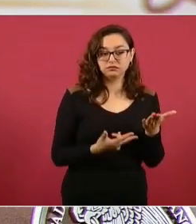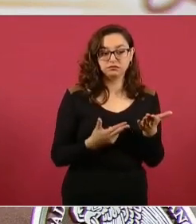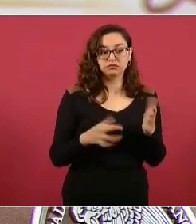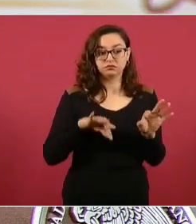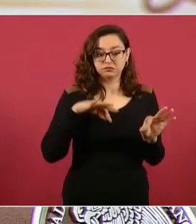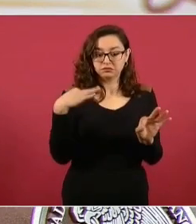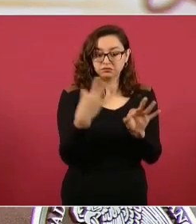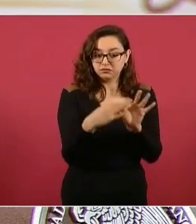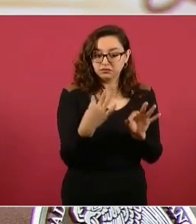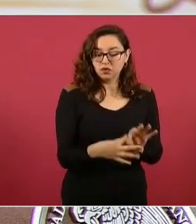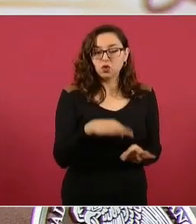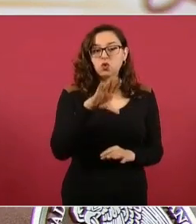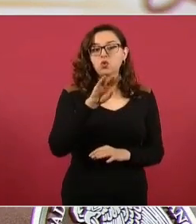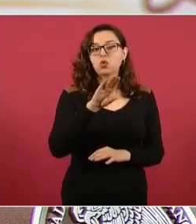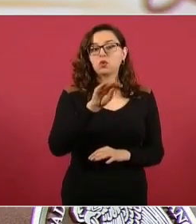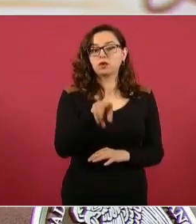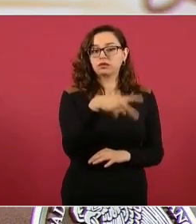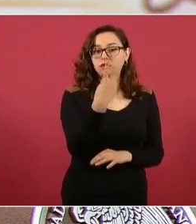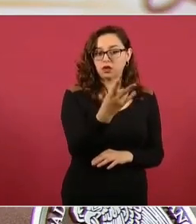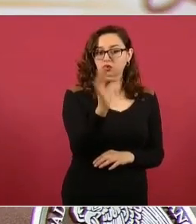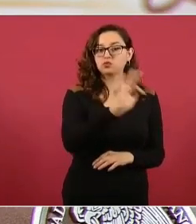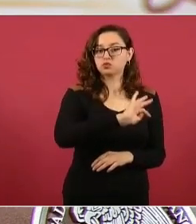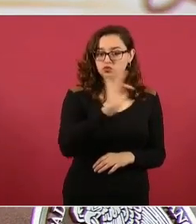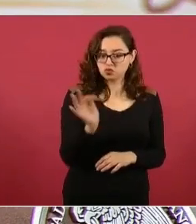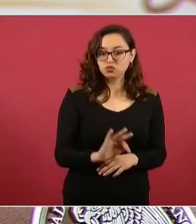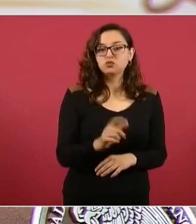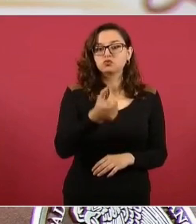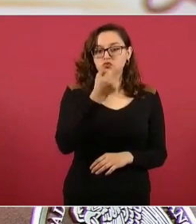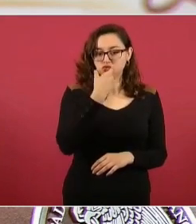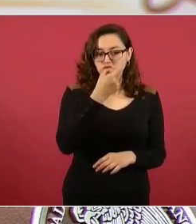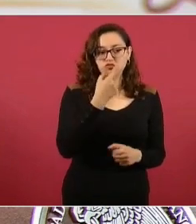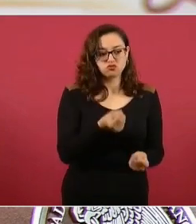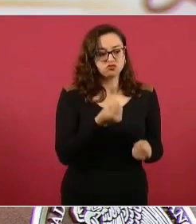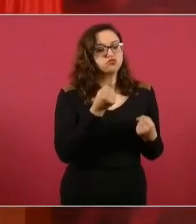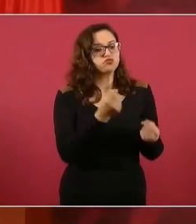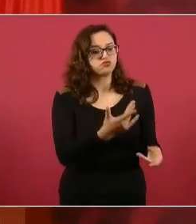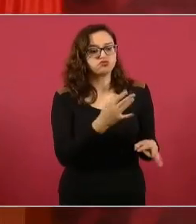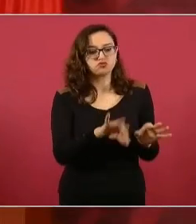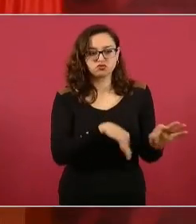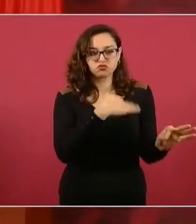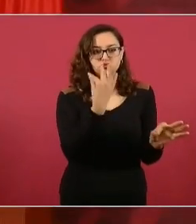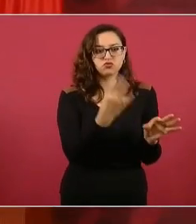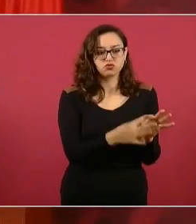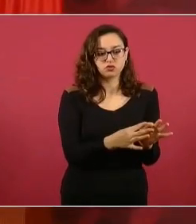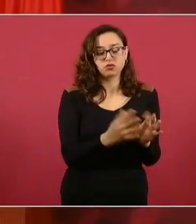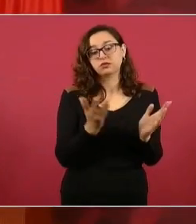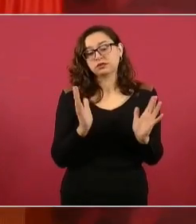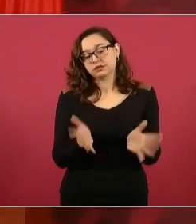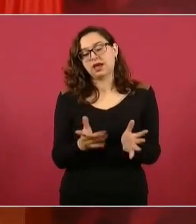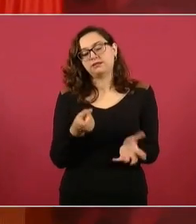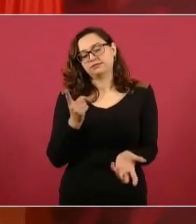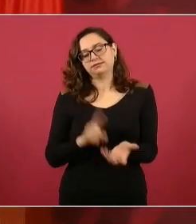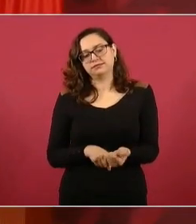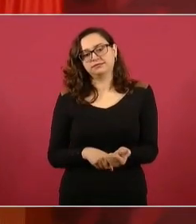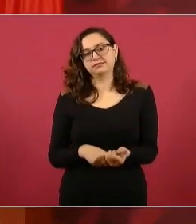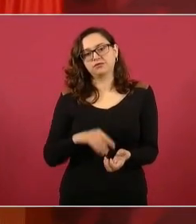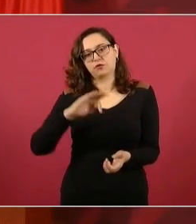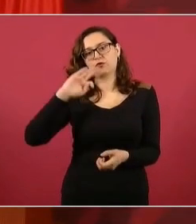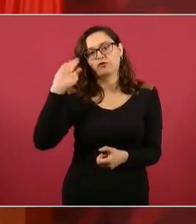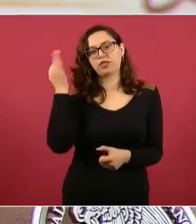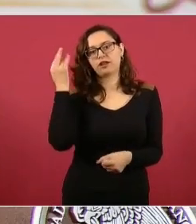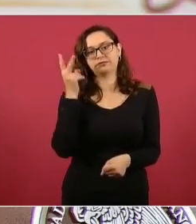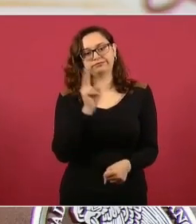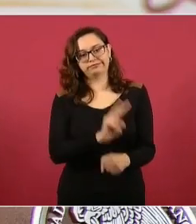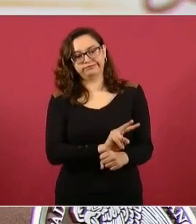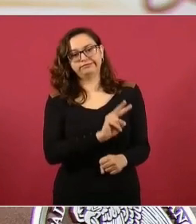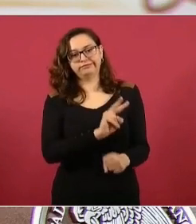ya todos los hospitales y las unidades con el sistema de administración de insumos en